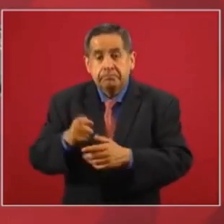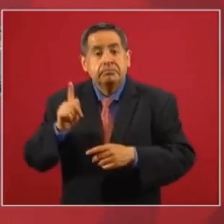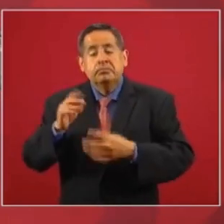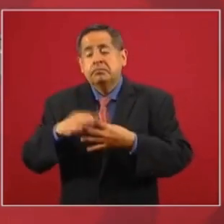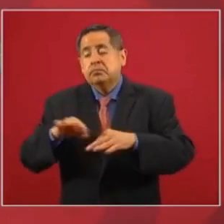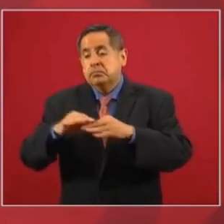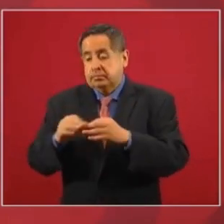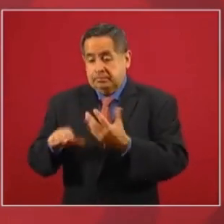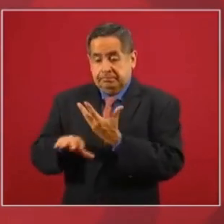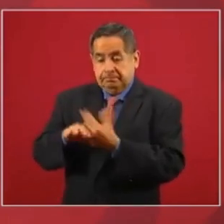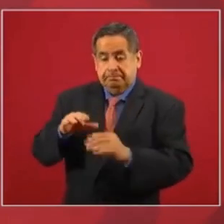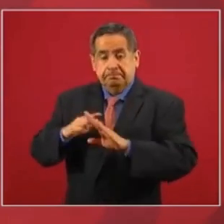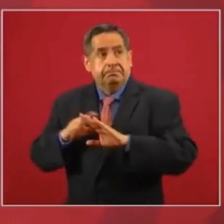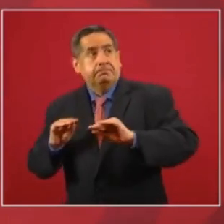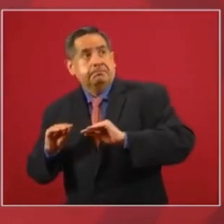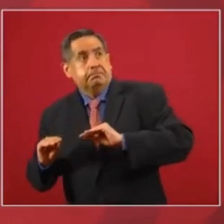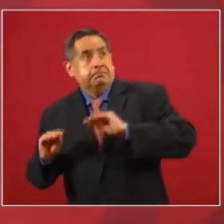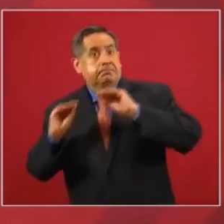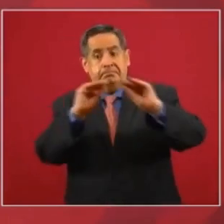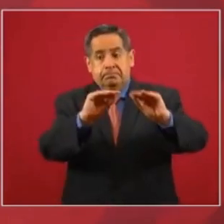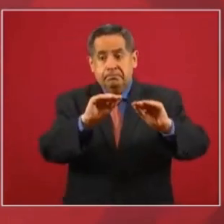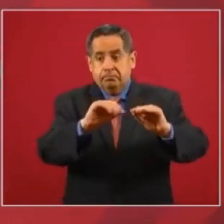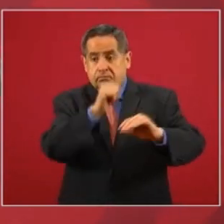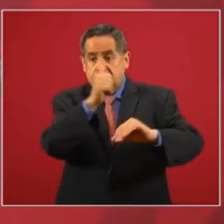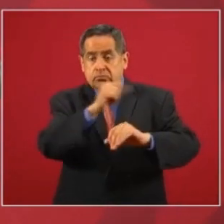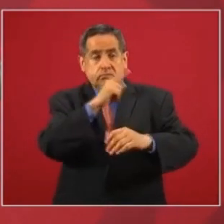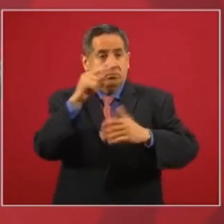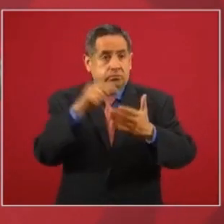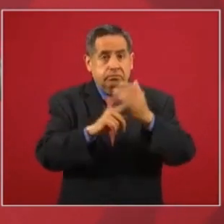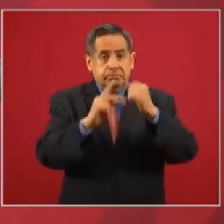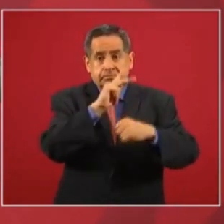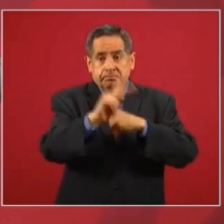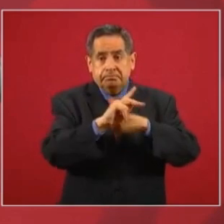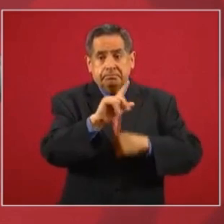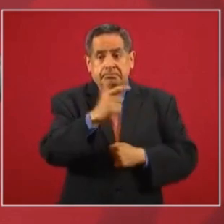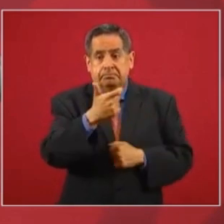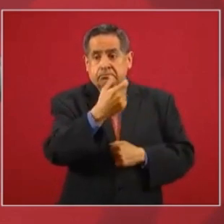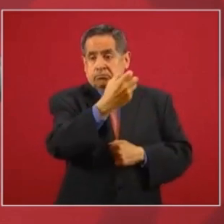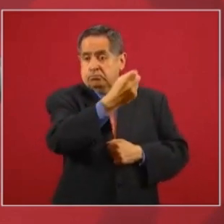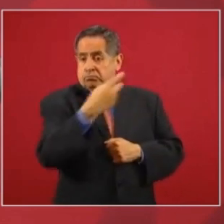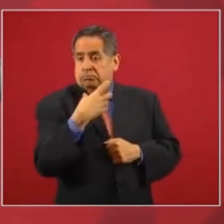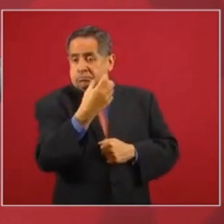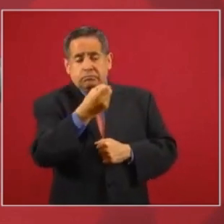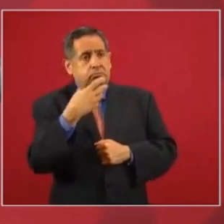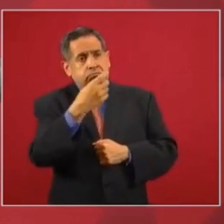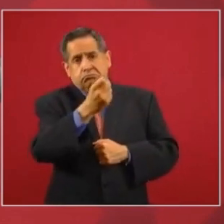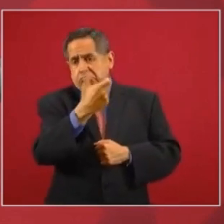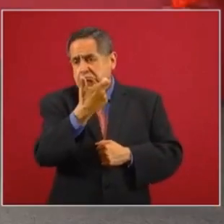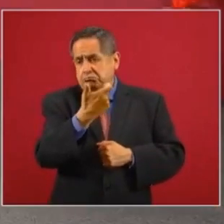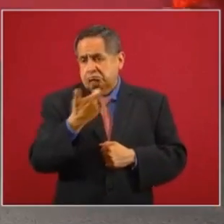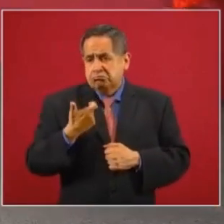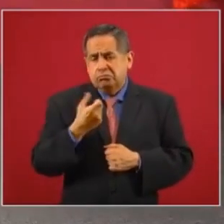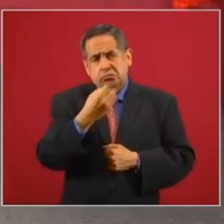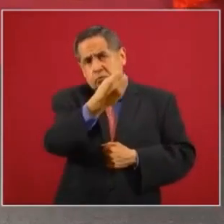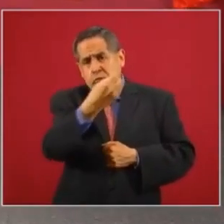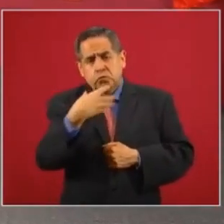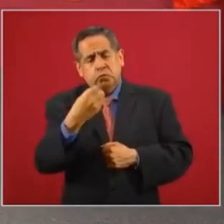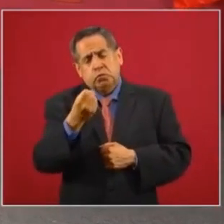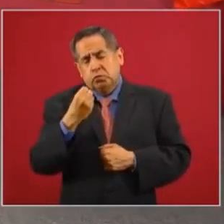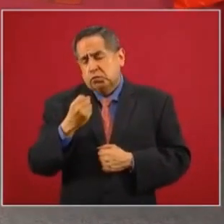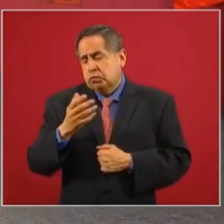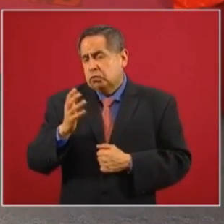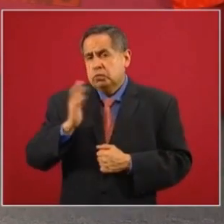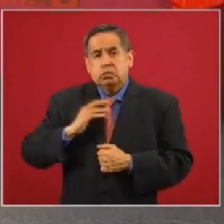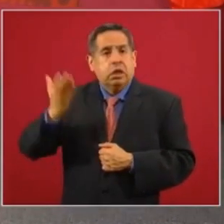han enviado remesas a sus familiares como nunca en la historia, a pesar de